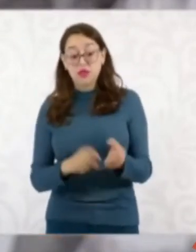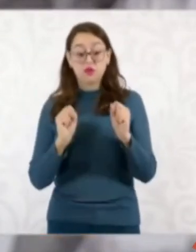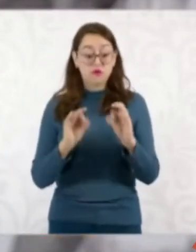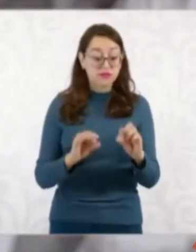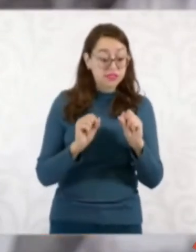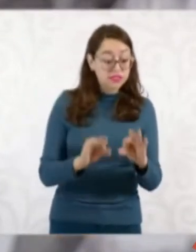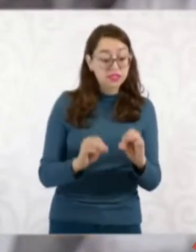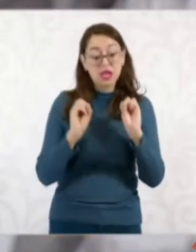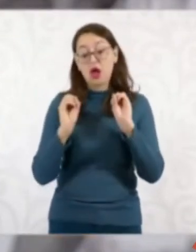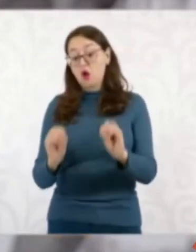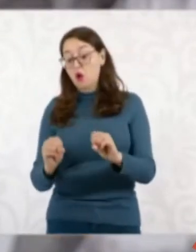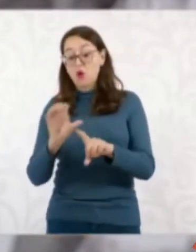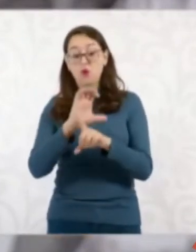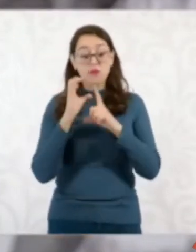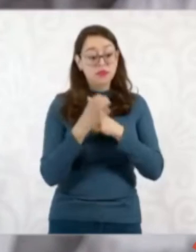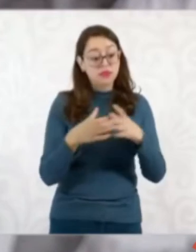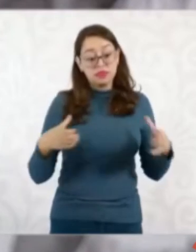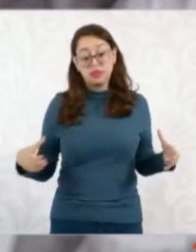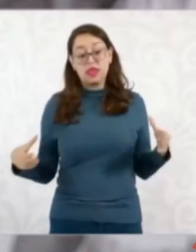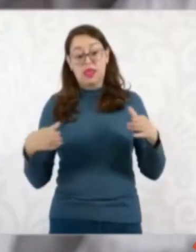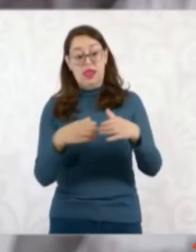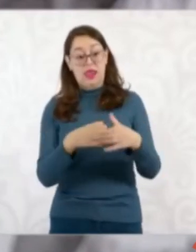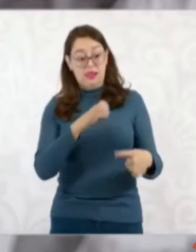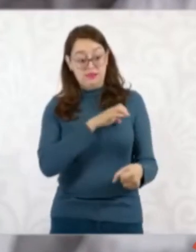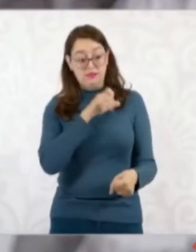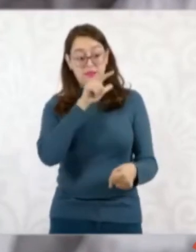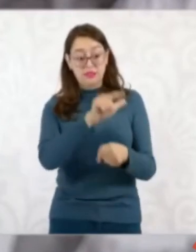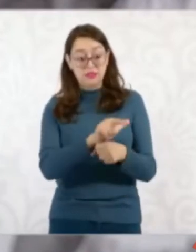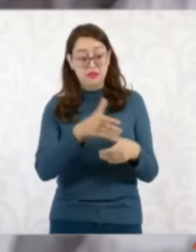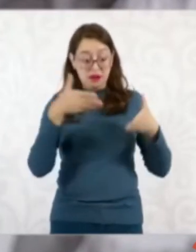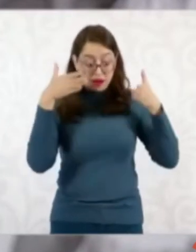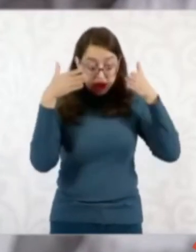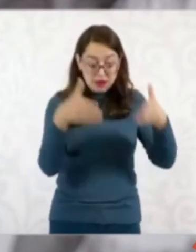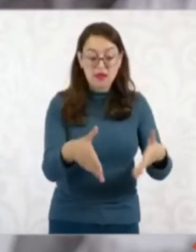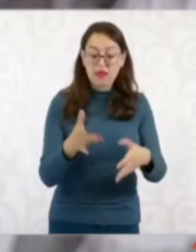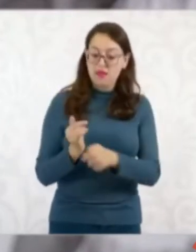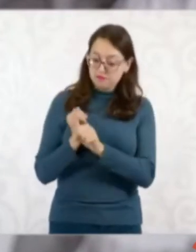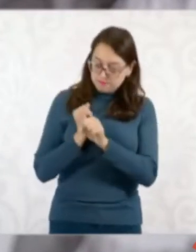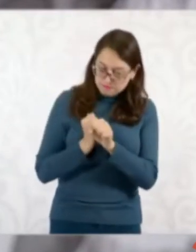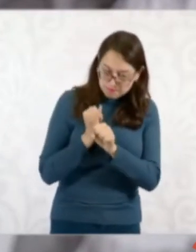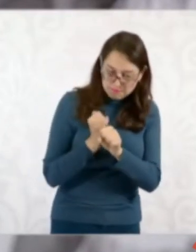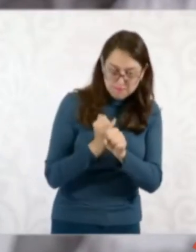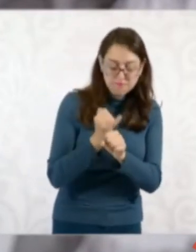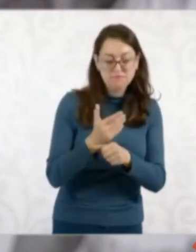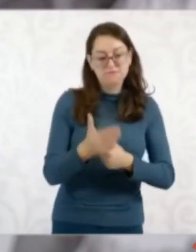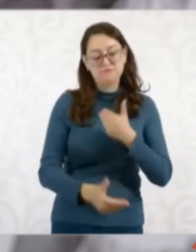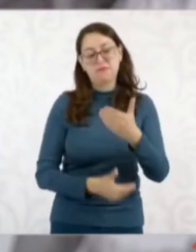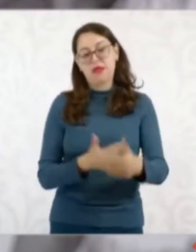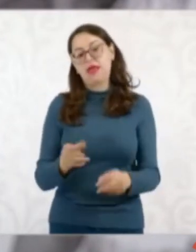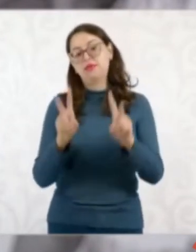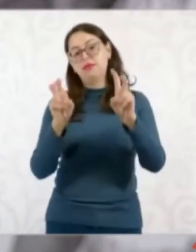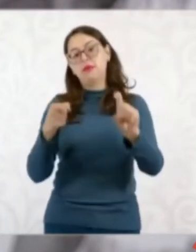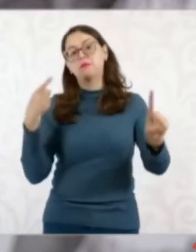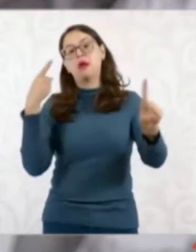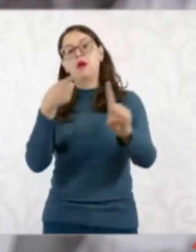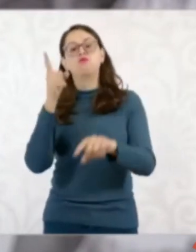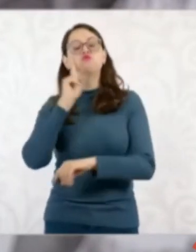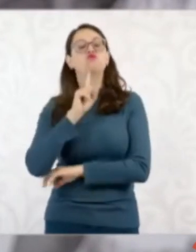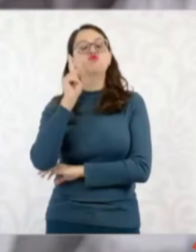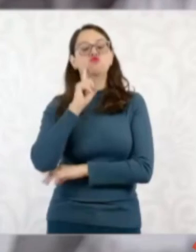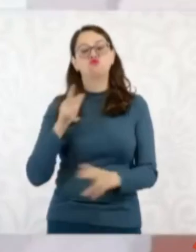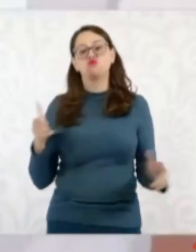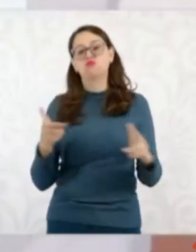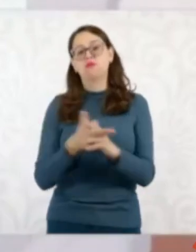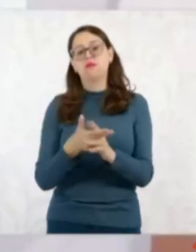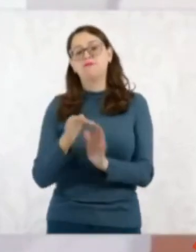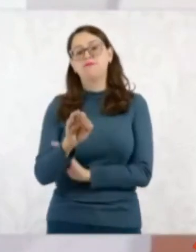fiscalías especializadas para el conocimiento, la investigación y persecución del delito de feminicidio, además